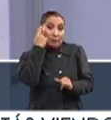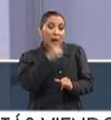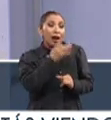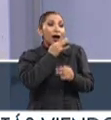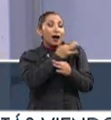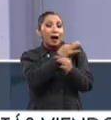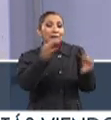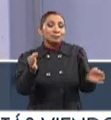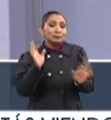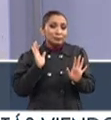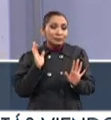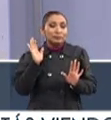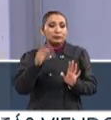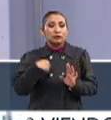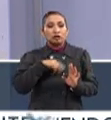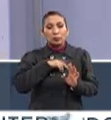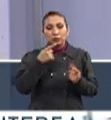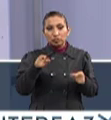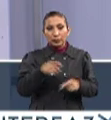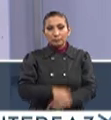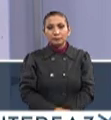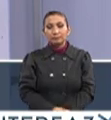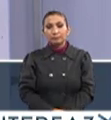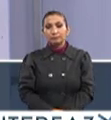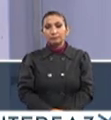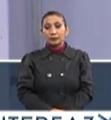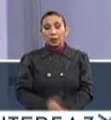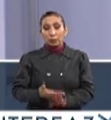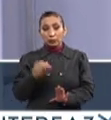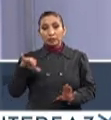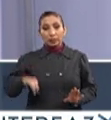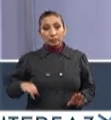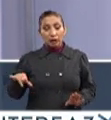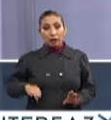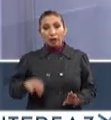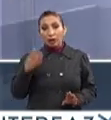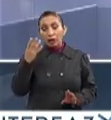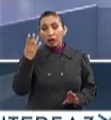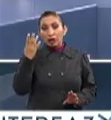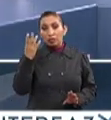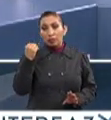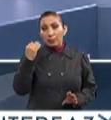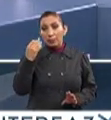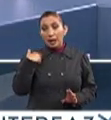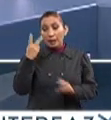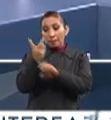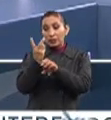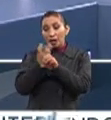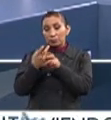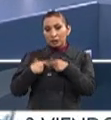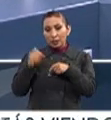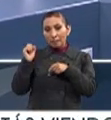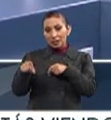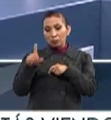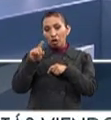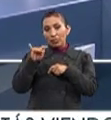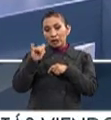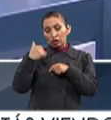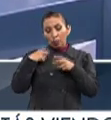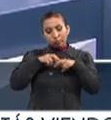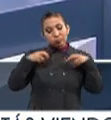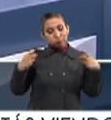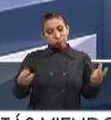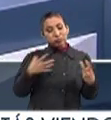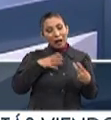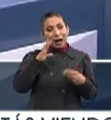dar a conocer nuestra música. Claro, ¿no? Pues muy interesante, tendrás 9 invitados de este disco, así que todavía